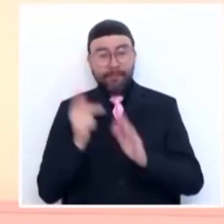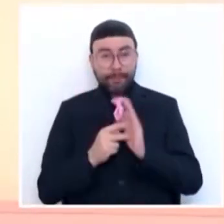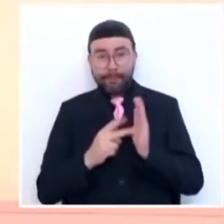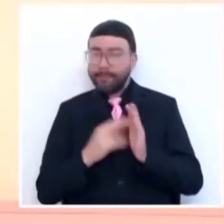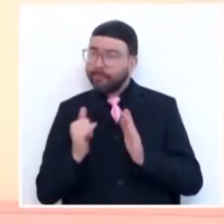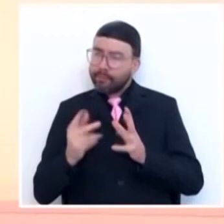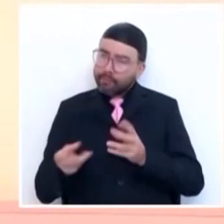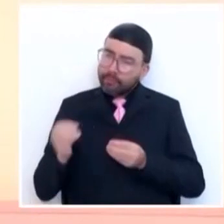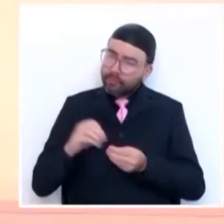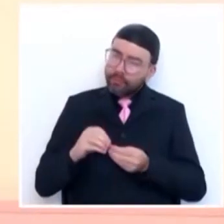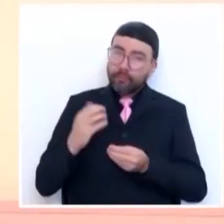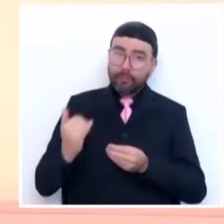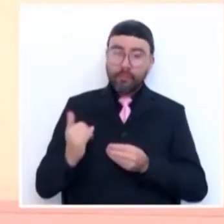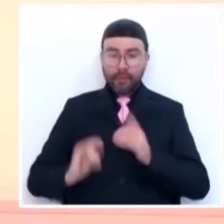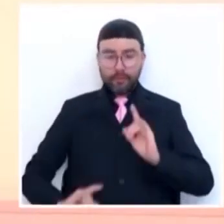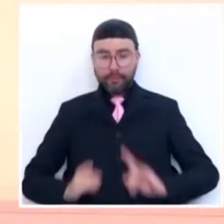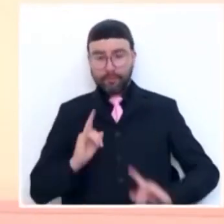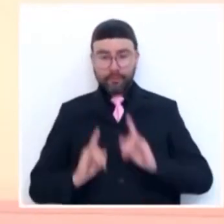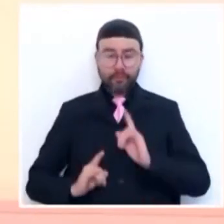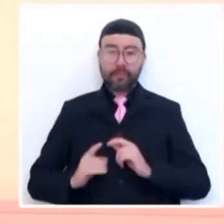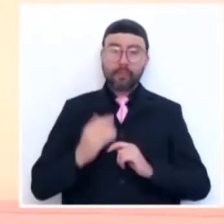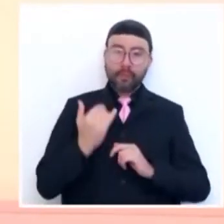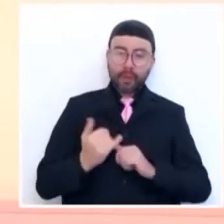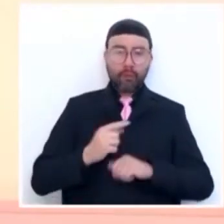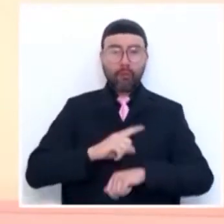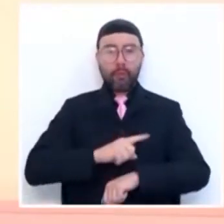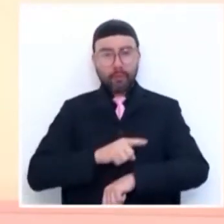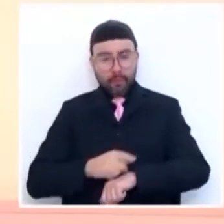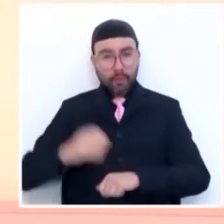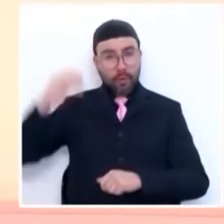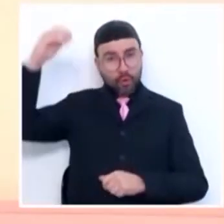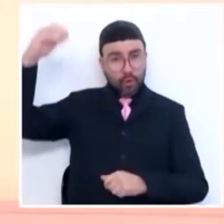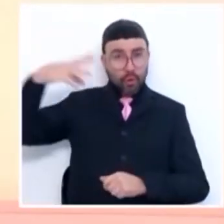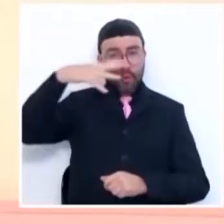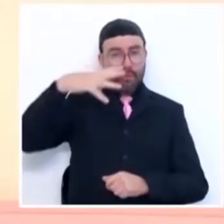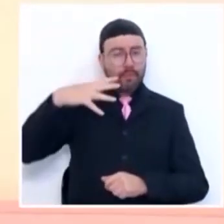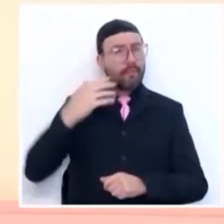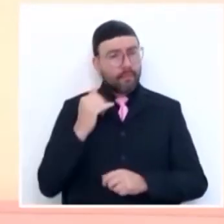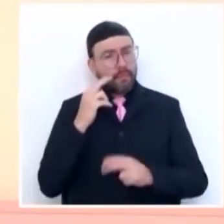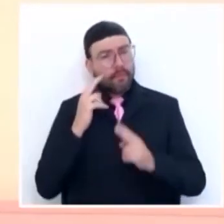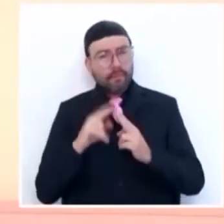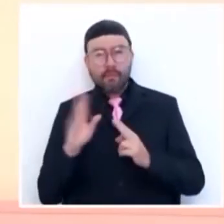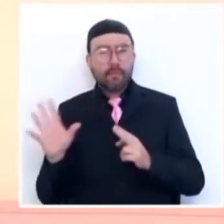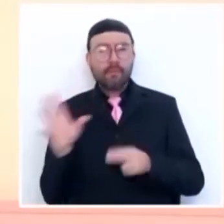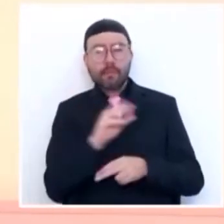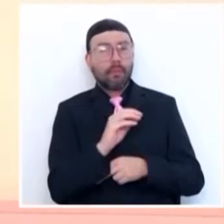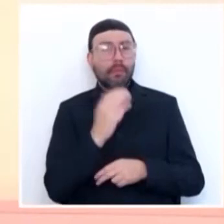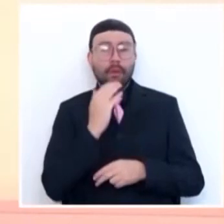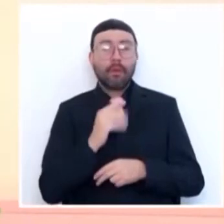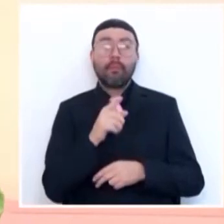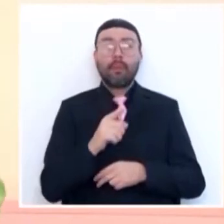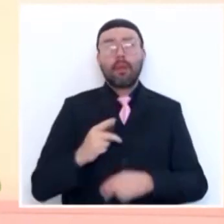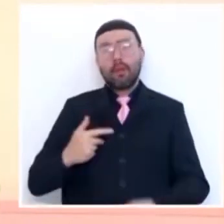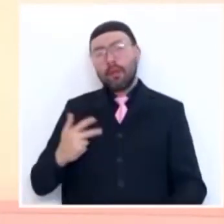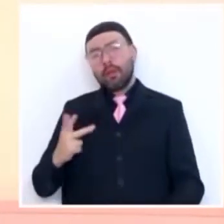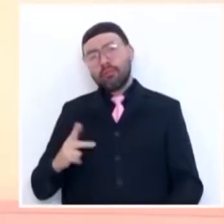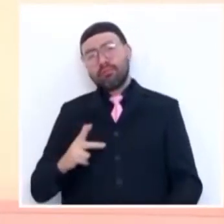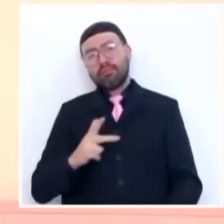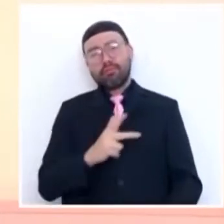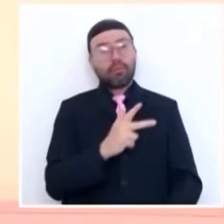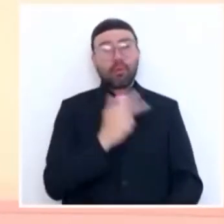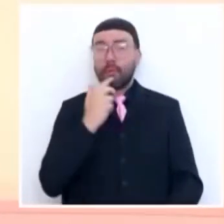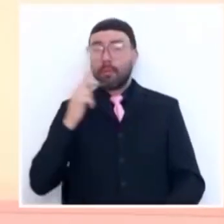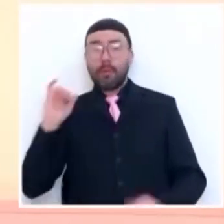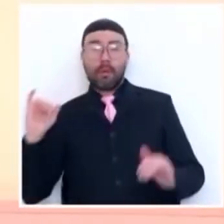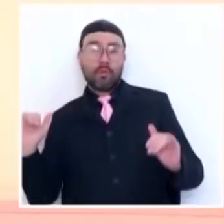algo que se llama en la biología el reloj solar. Un efecto de ese conocido por todos es cuando hacemos viajes